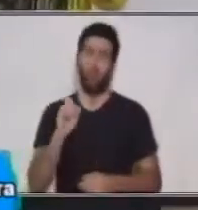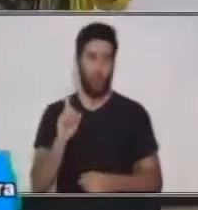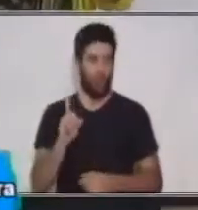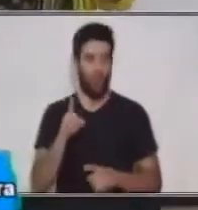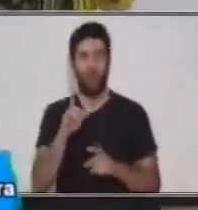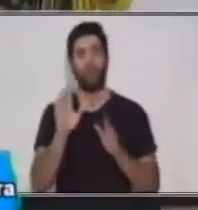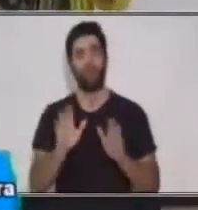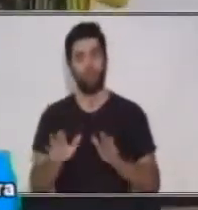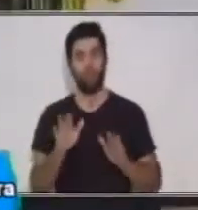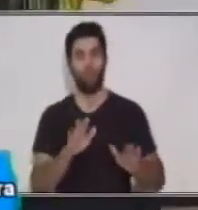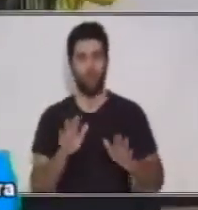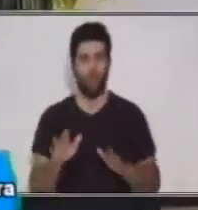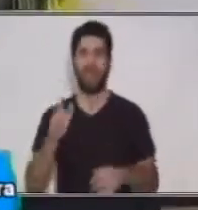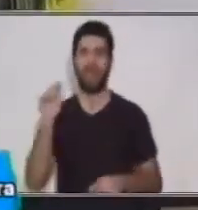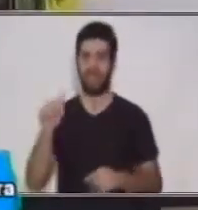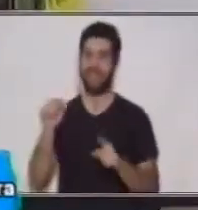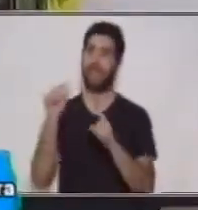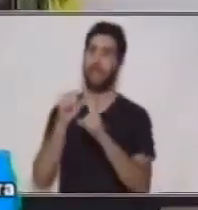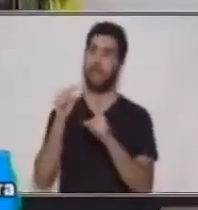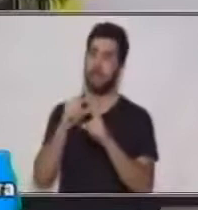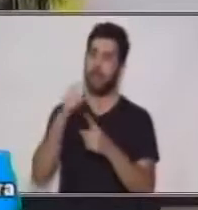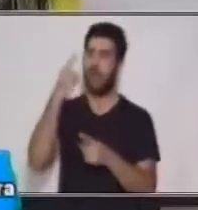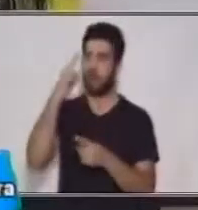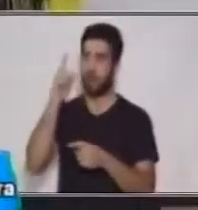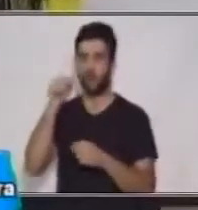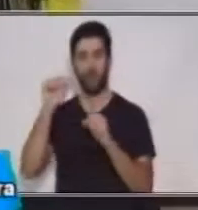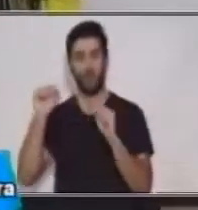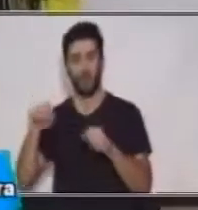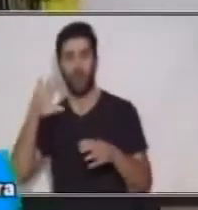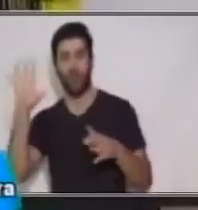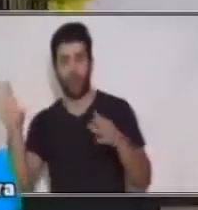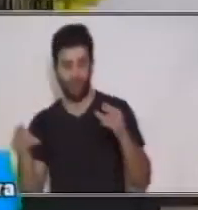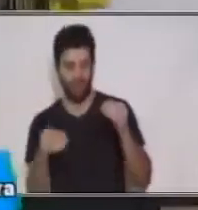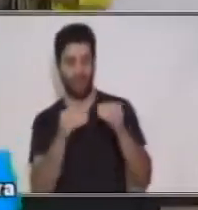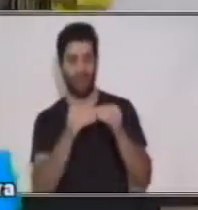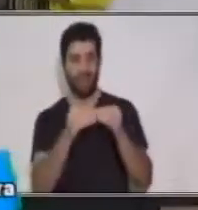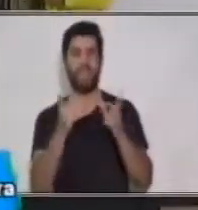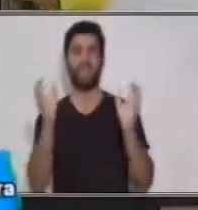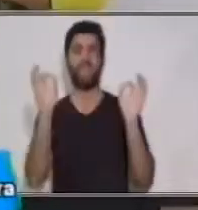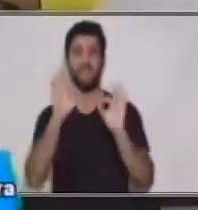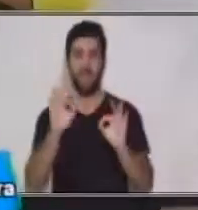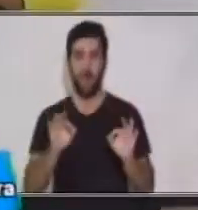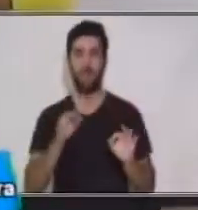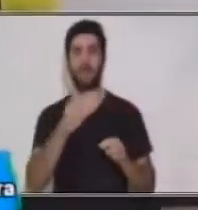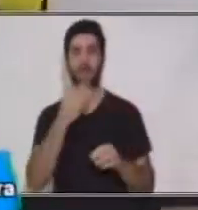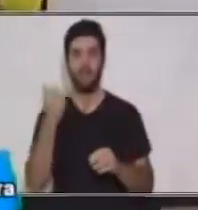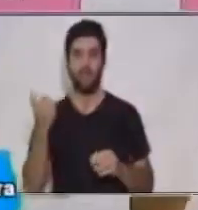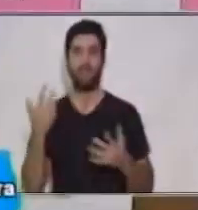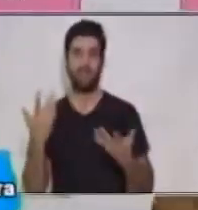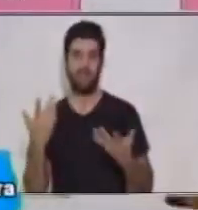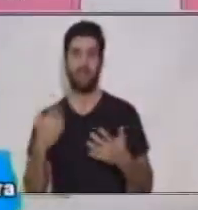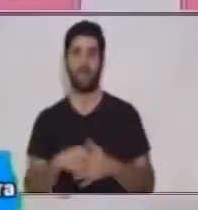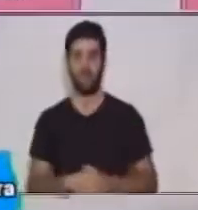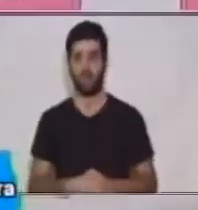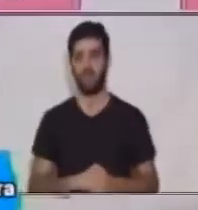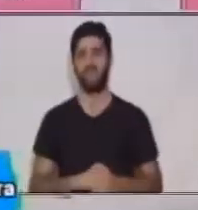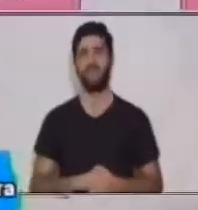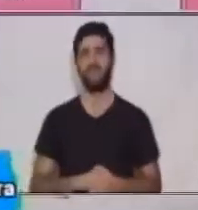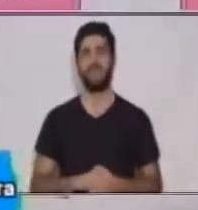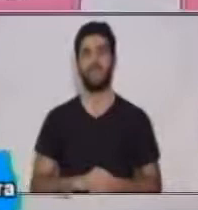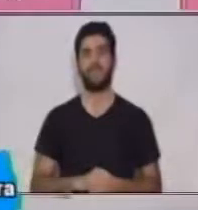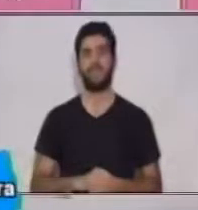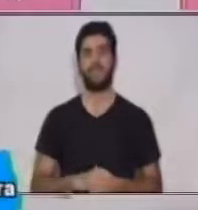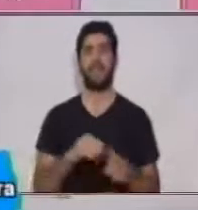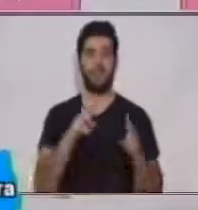a las palabras para asignarles su forma de expresión,